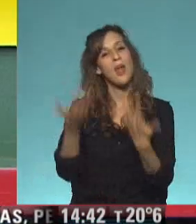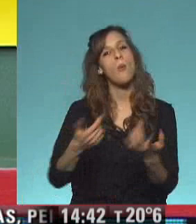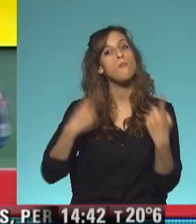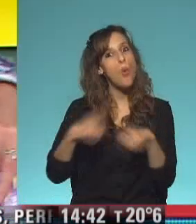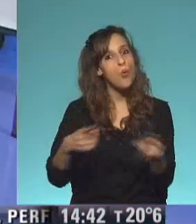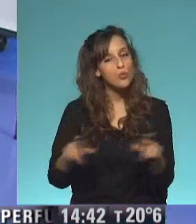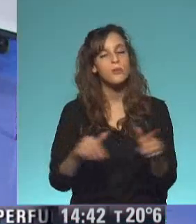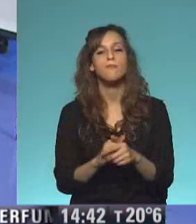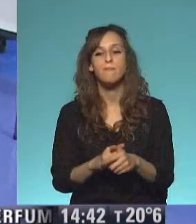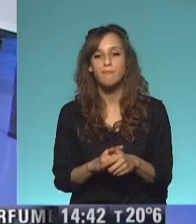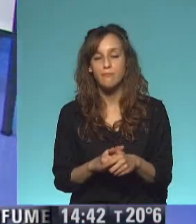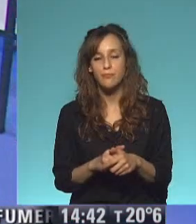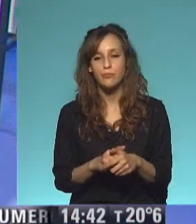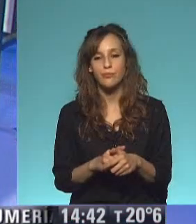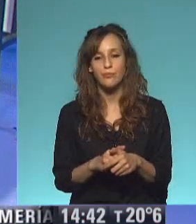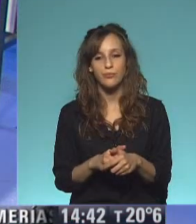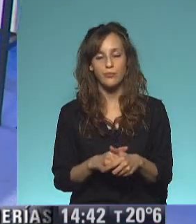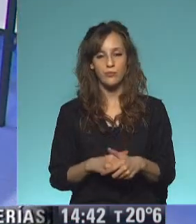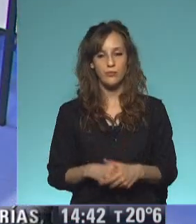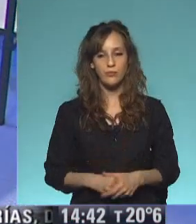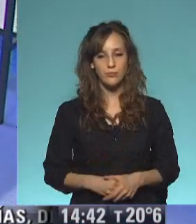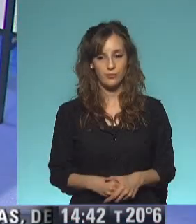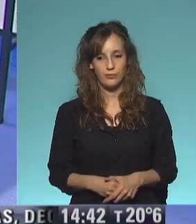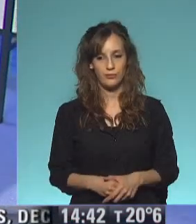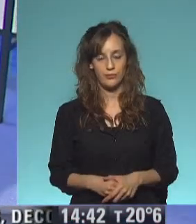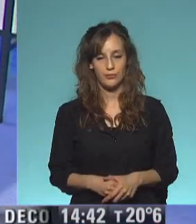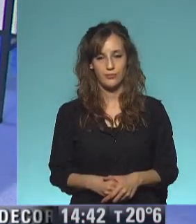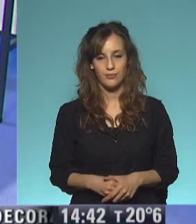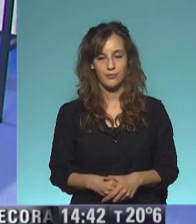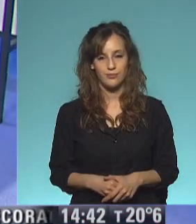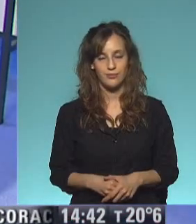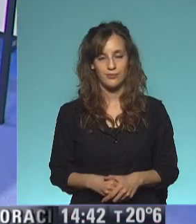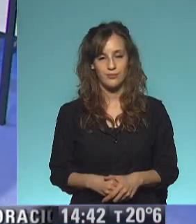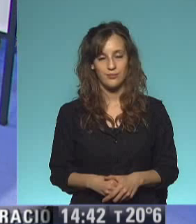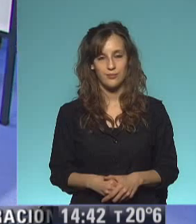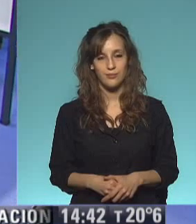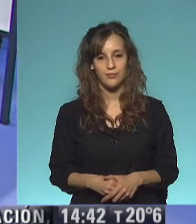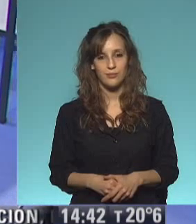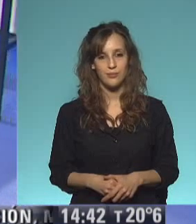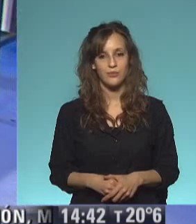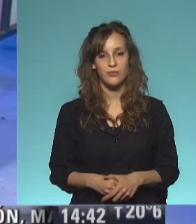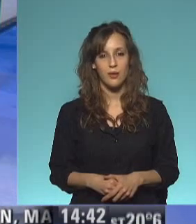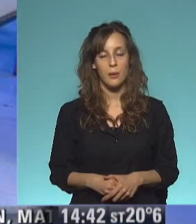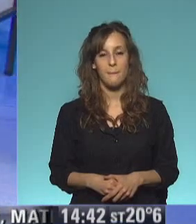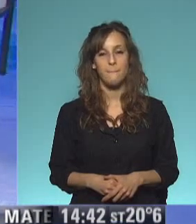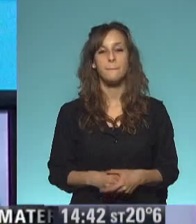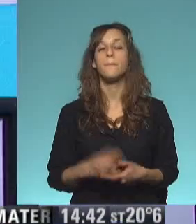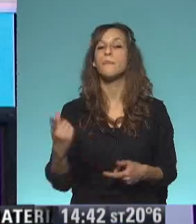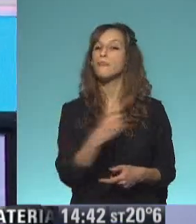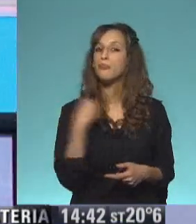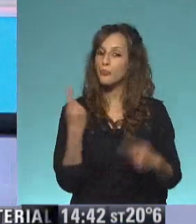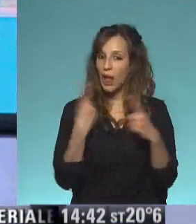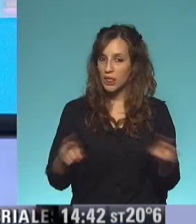Bien, no tenemos la batuta batata todavía, pero vamos con esta regla. Voy a saludar con la... voy a indicar con la regla. Y cantamos todos a la